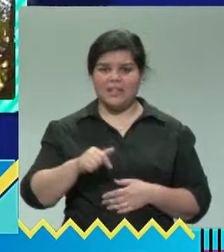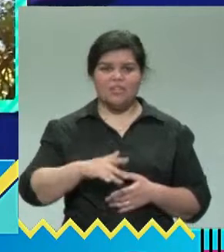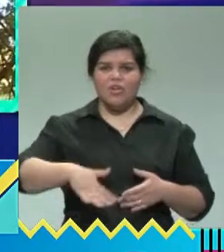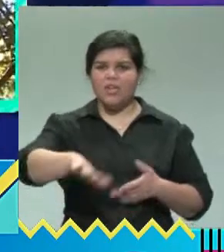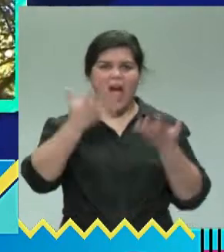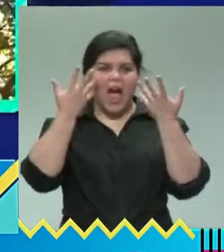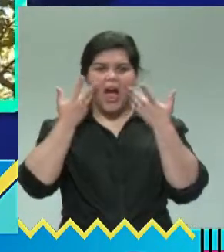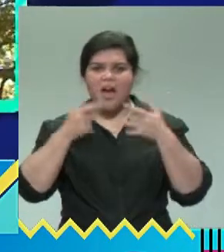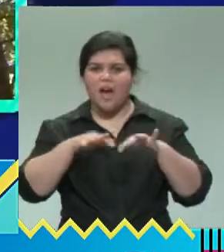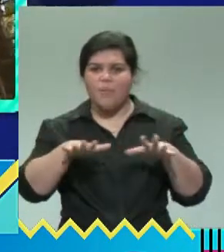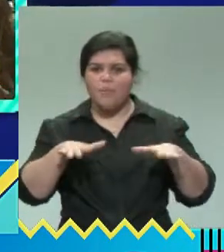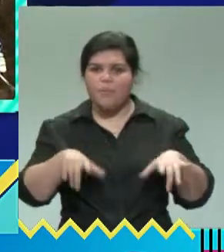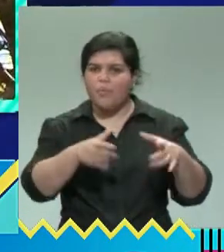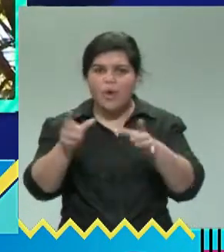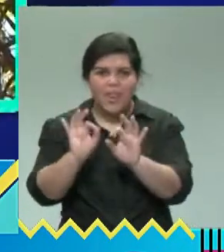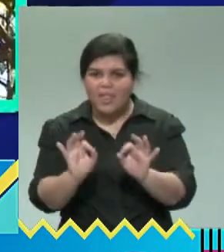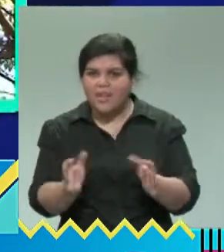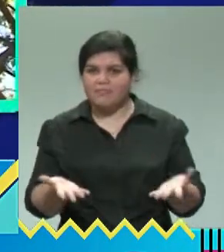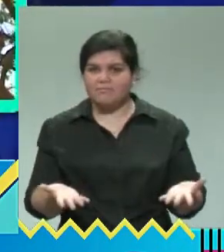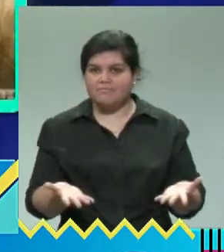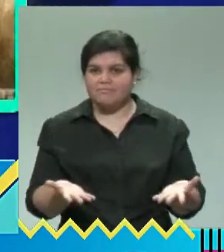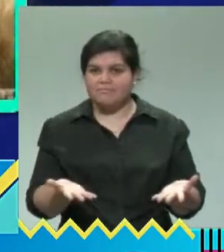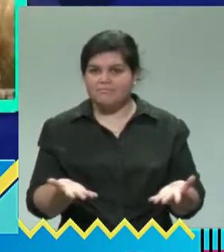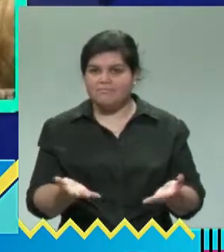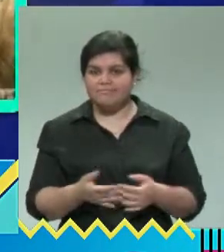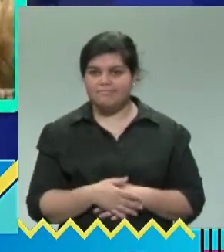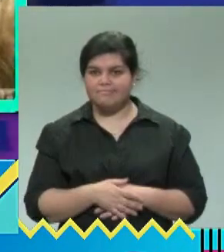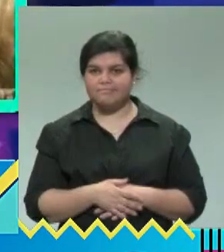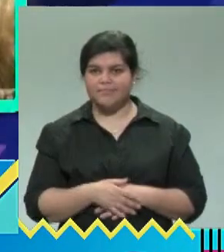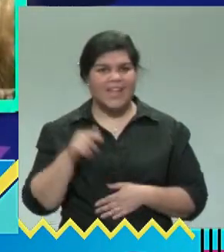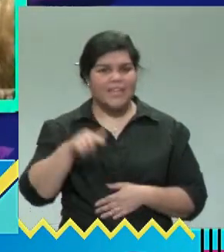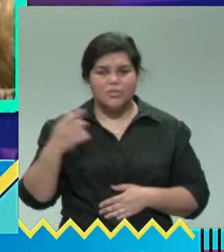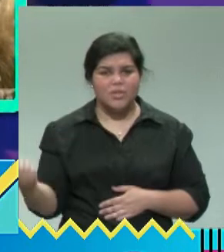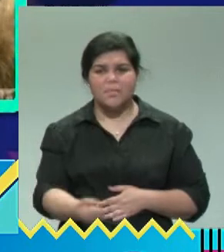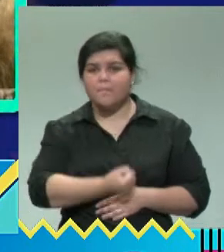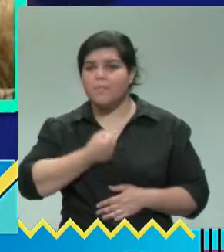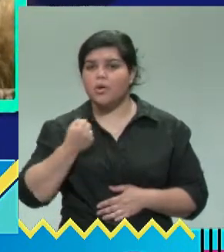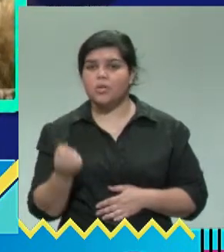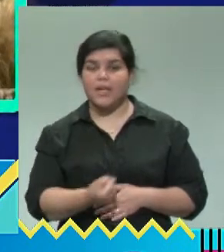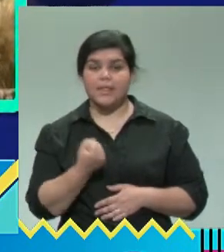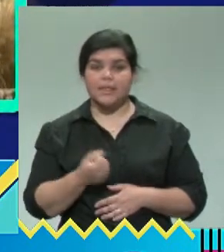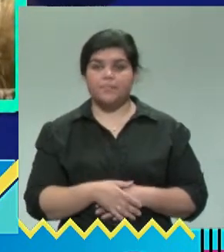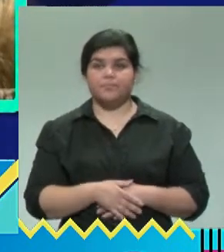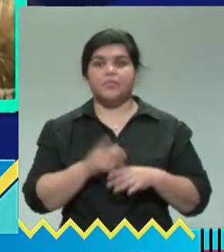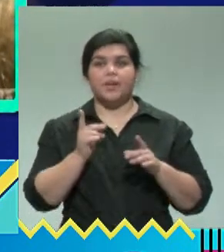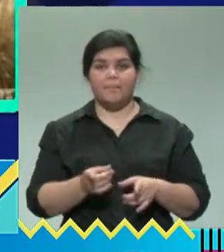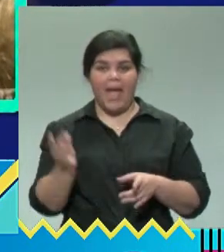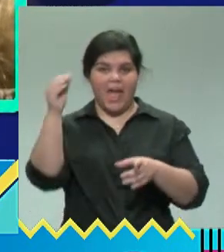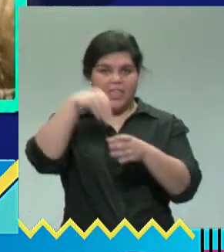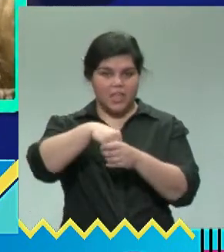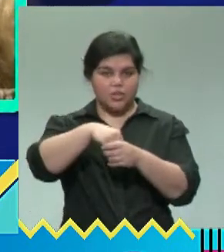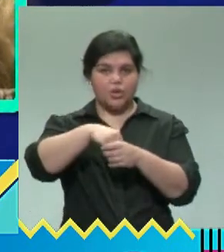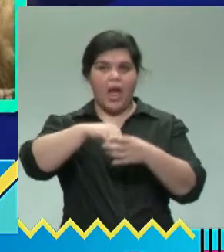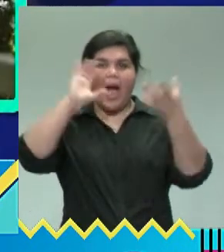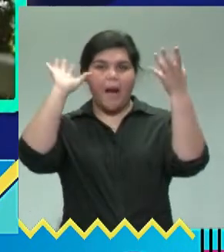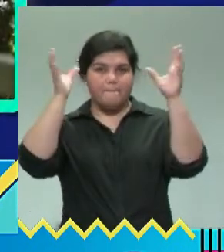sea, nosotros es esencial, no solamente porque el municipio está en ambiente, ¿no?